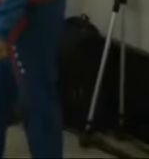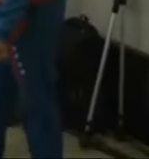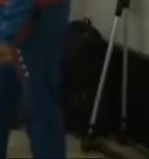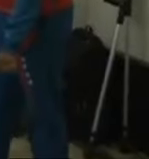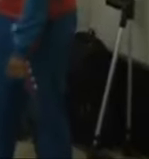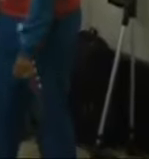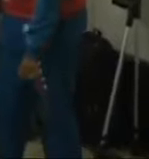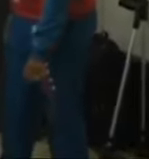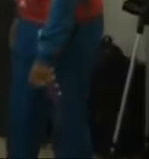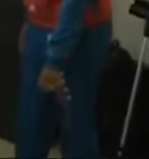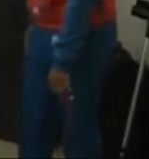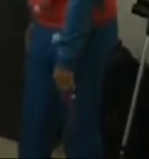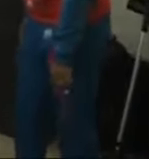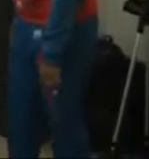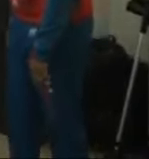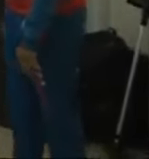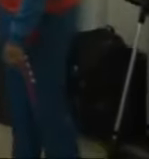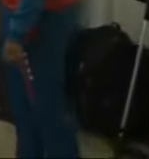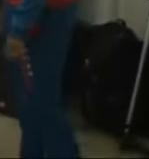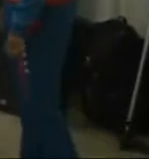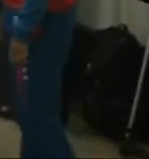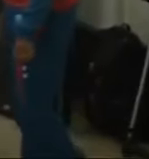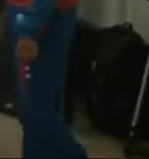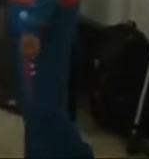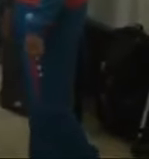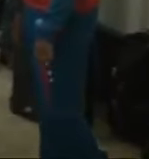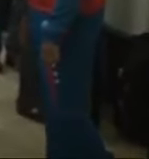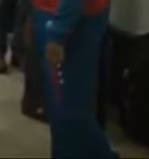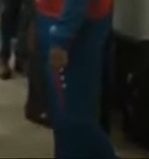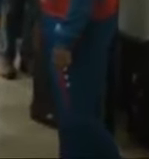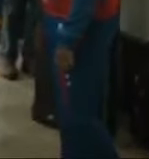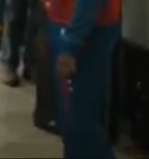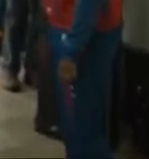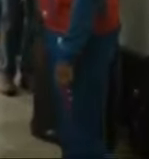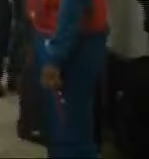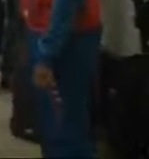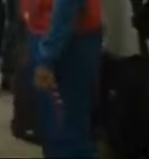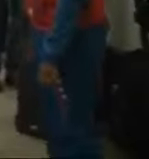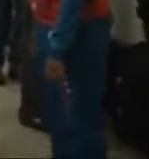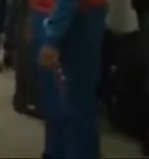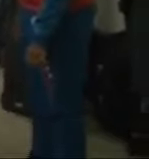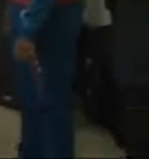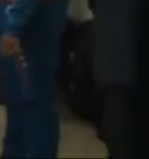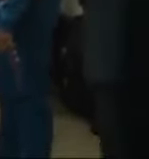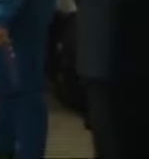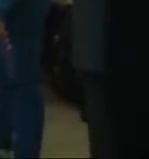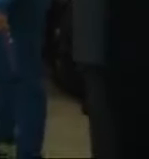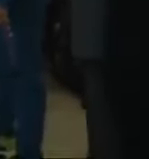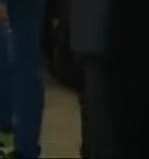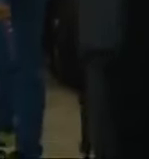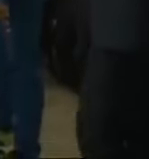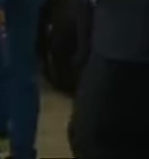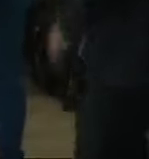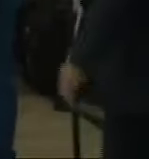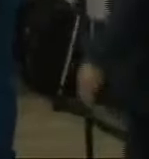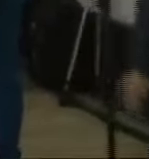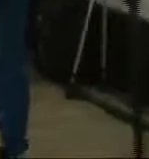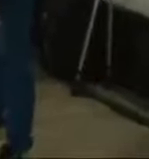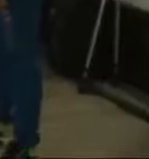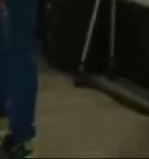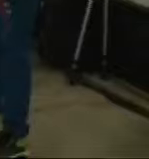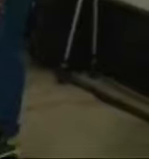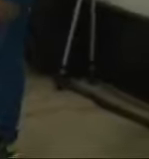esta discusión del proyecto de ley orgánica para la inclusión, igualdad